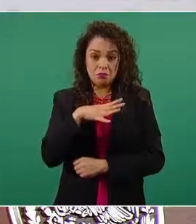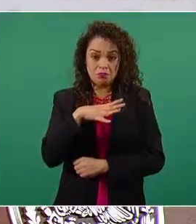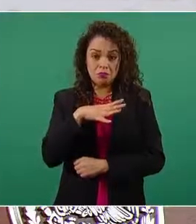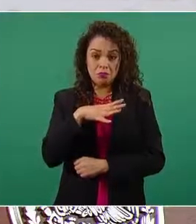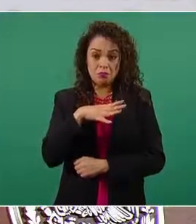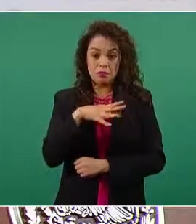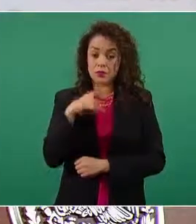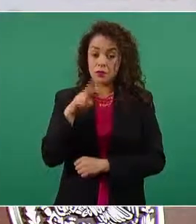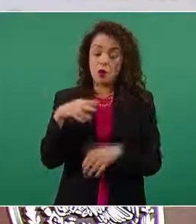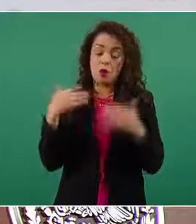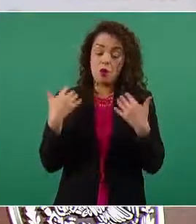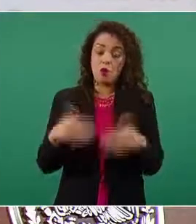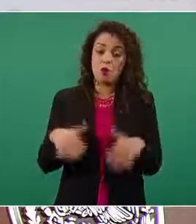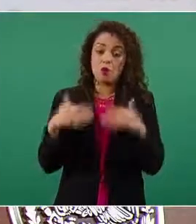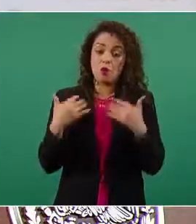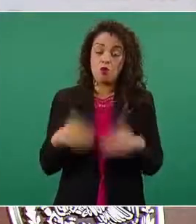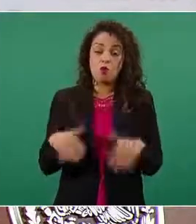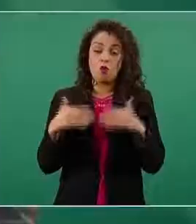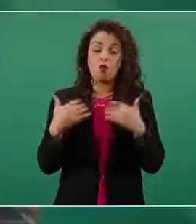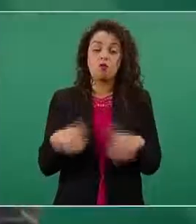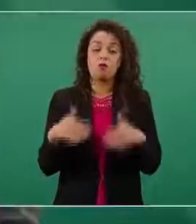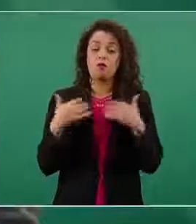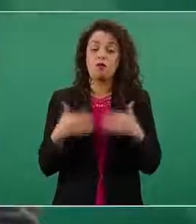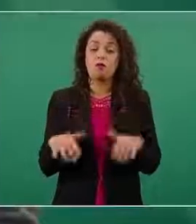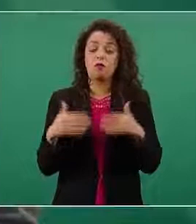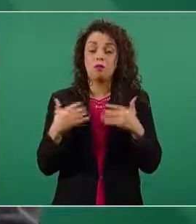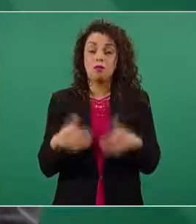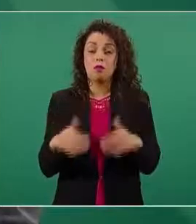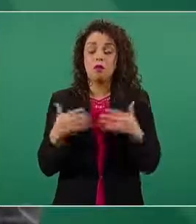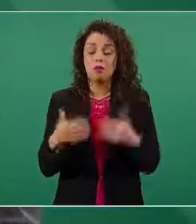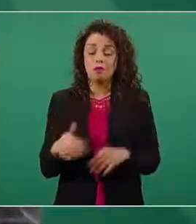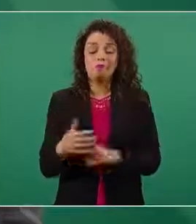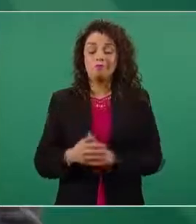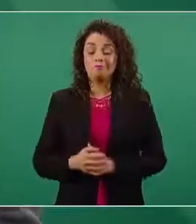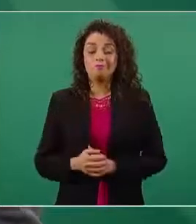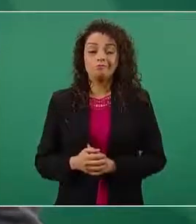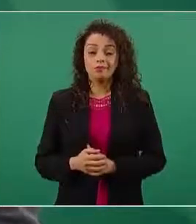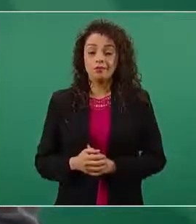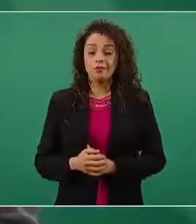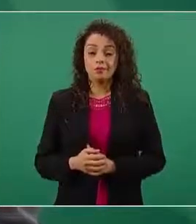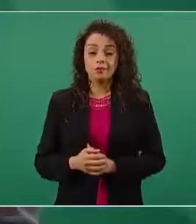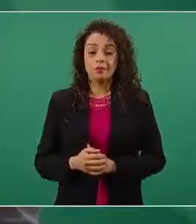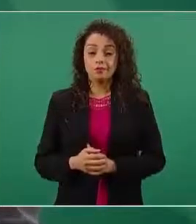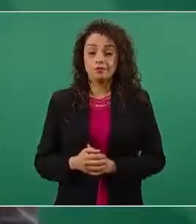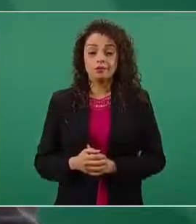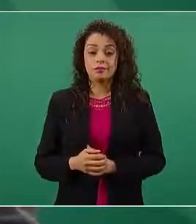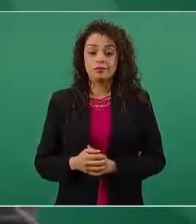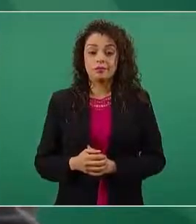es impresionante la forma como